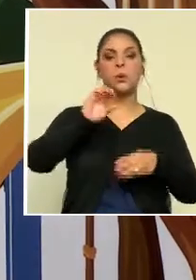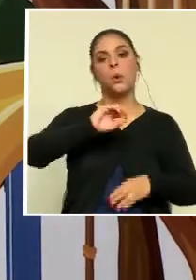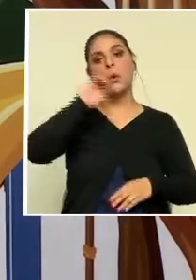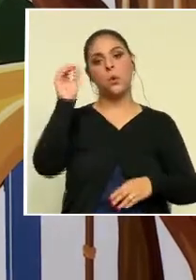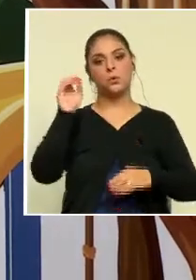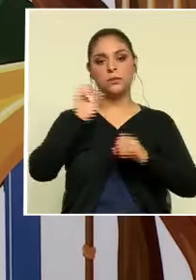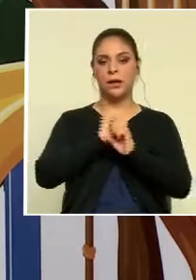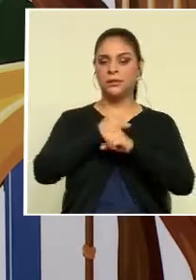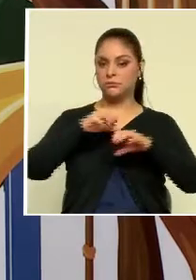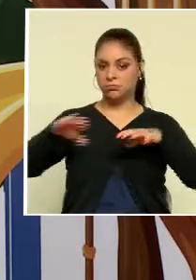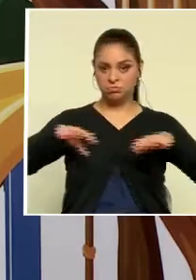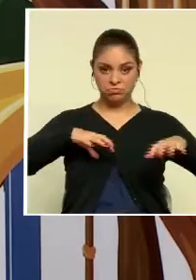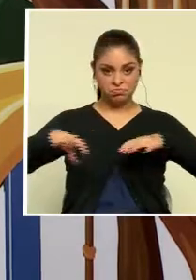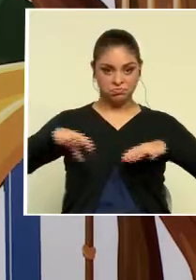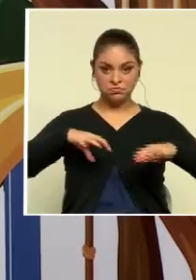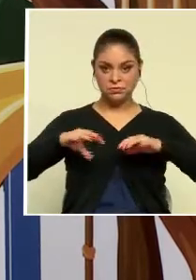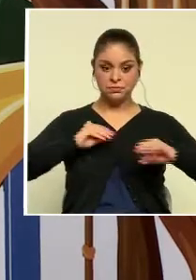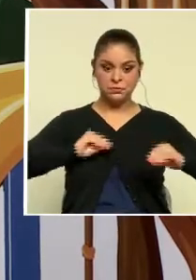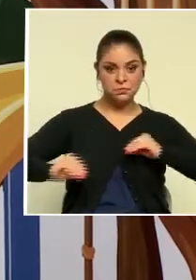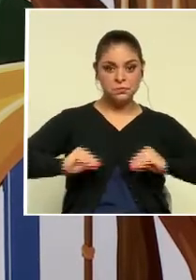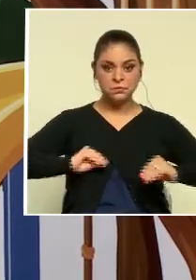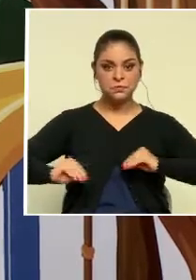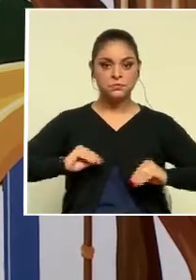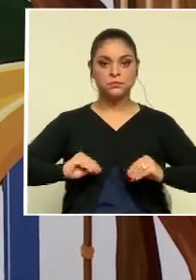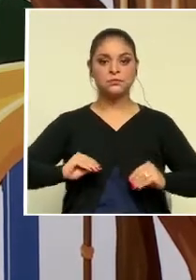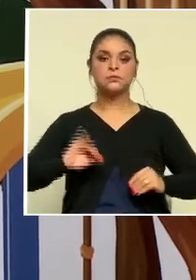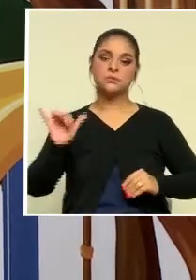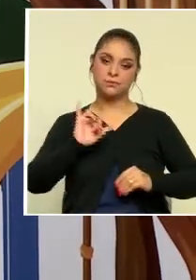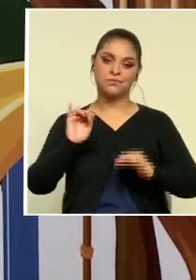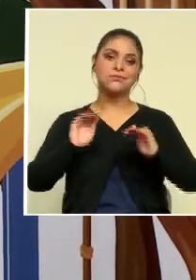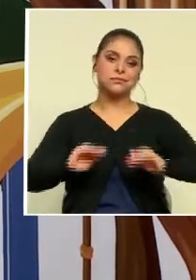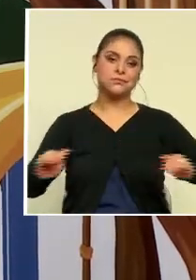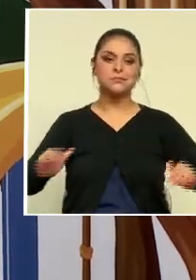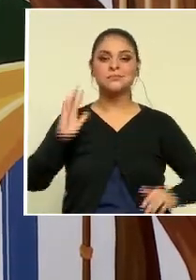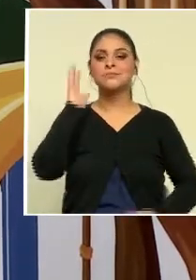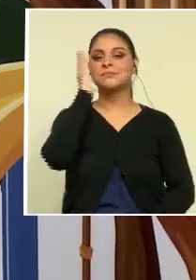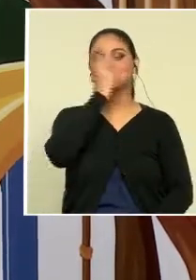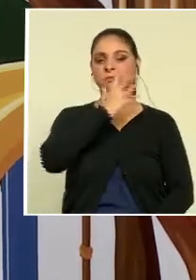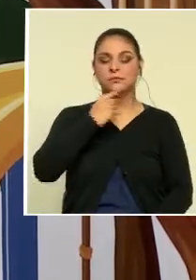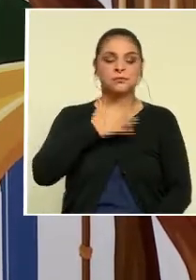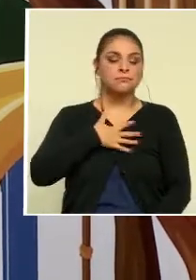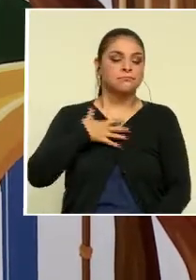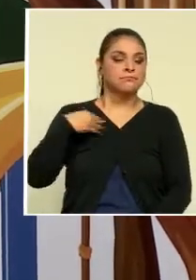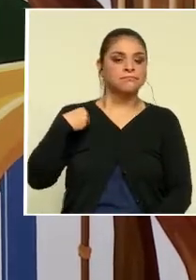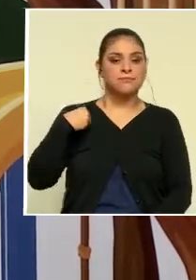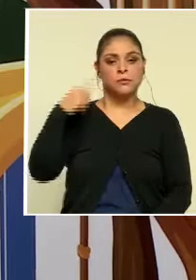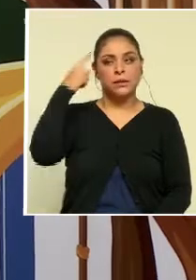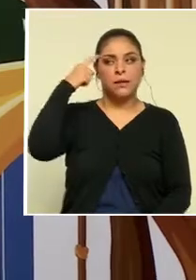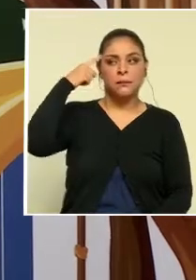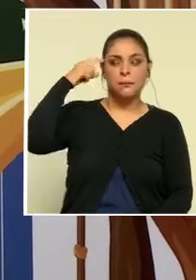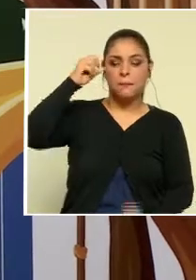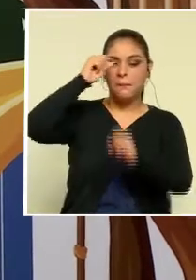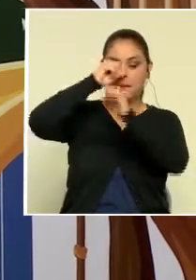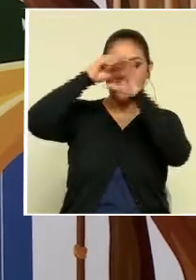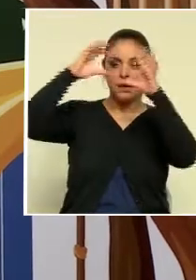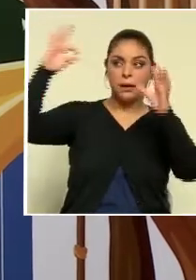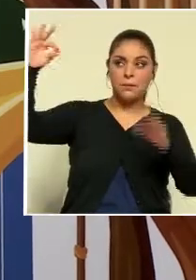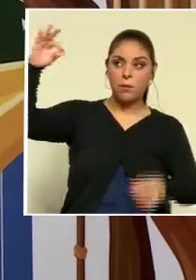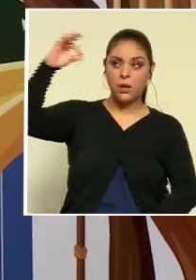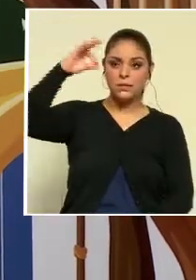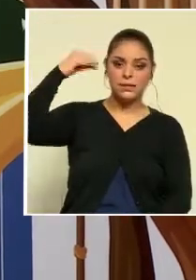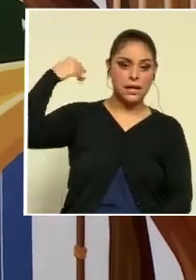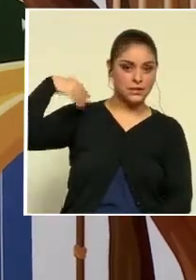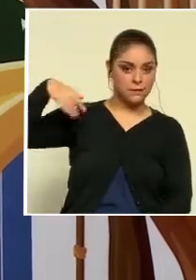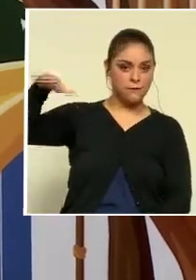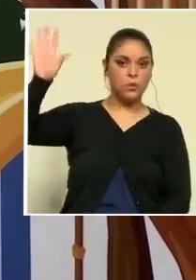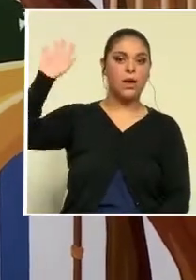hacer una tía motora que de pronto a los niños y las niñas también les encanta pero sólo imaginar esa mosca ya que bueno ya se fue verdad